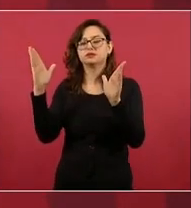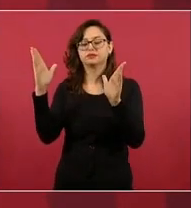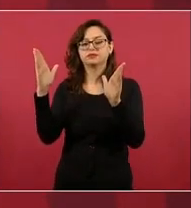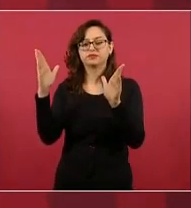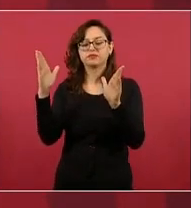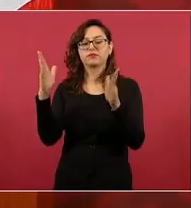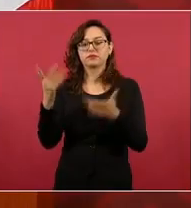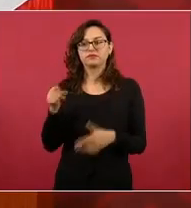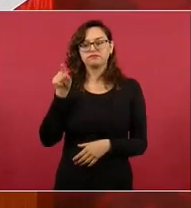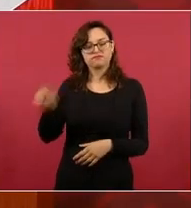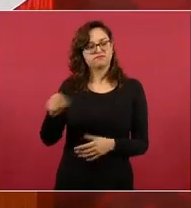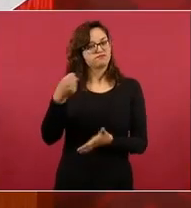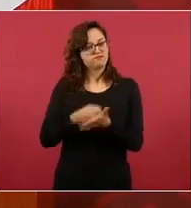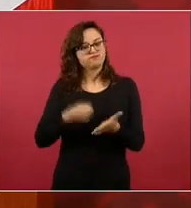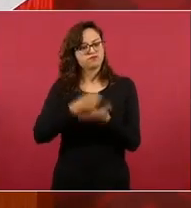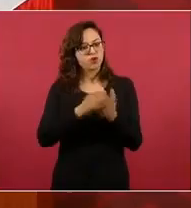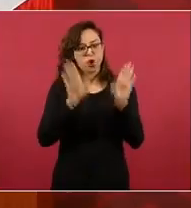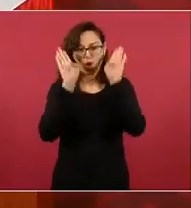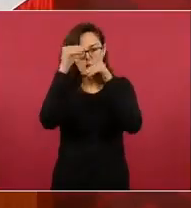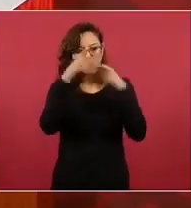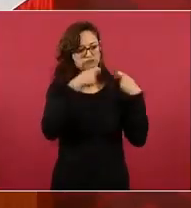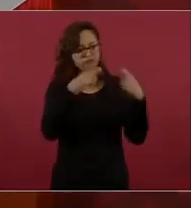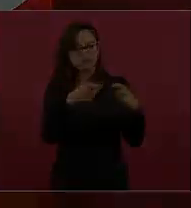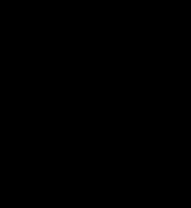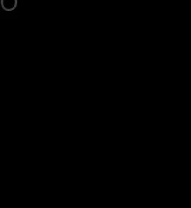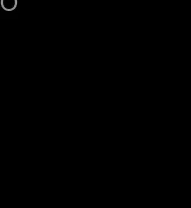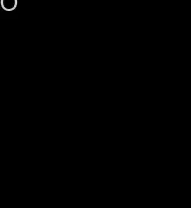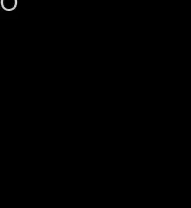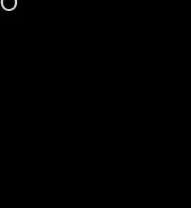que enfrenta a los conservadores